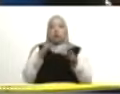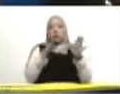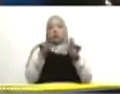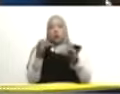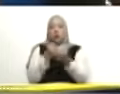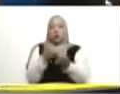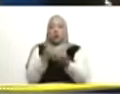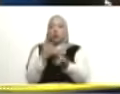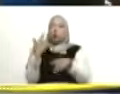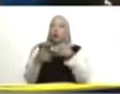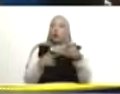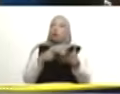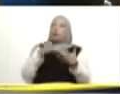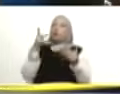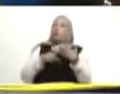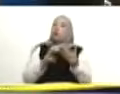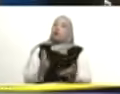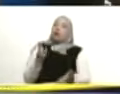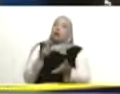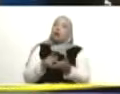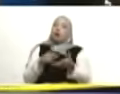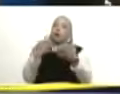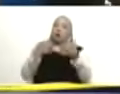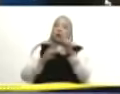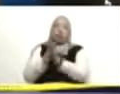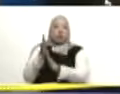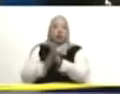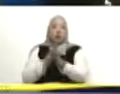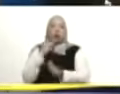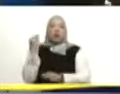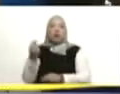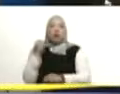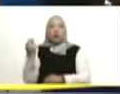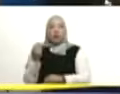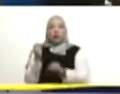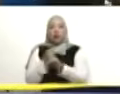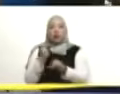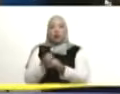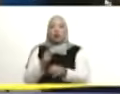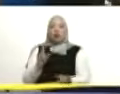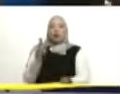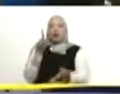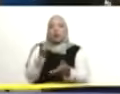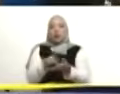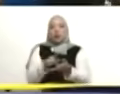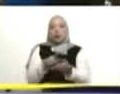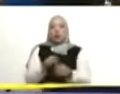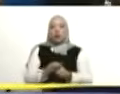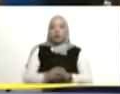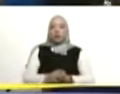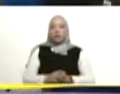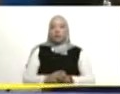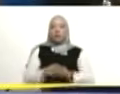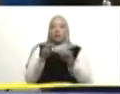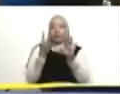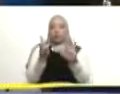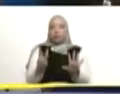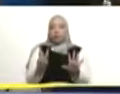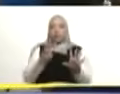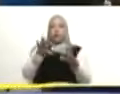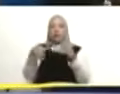organización, participación y empoderamiento joven. Vamos a participar. Vamos. 7